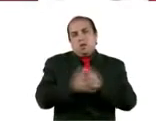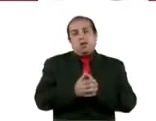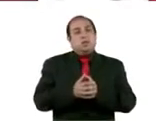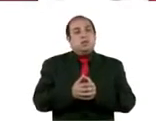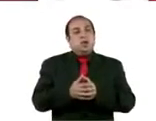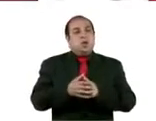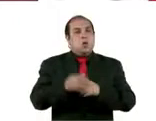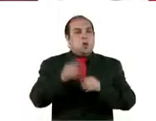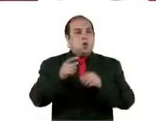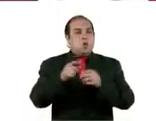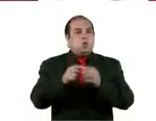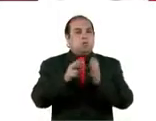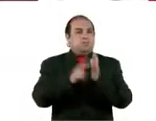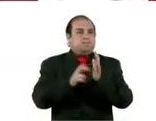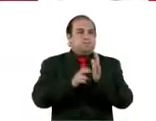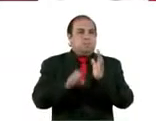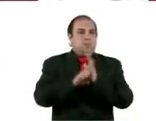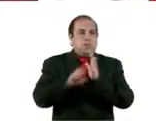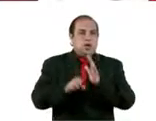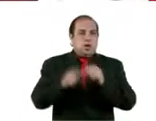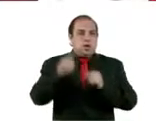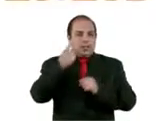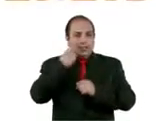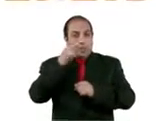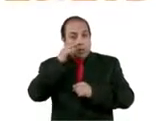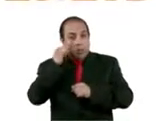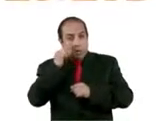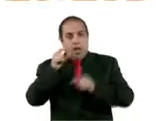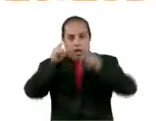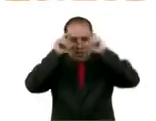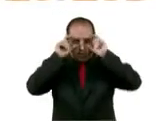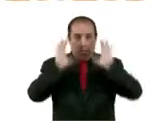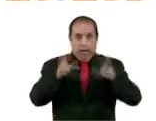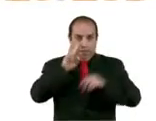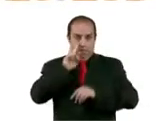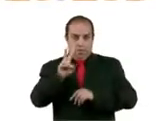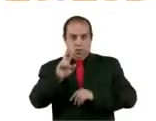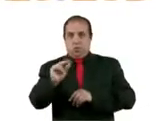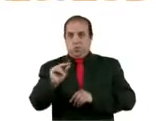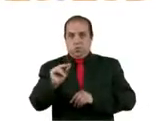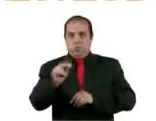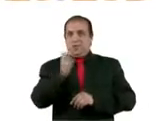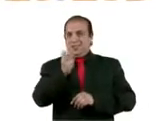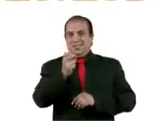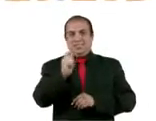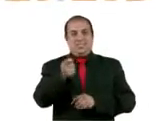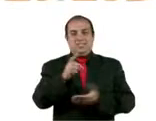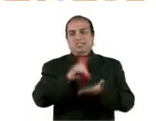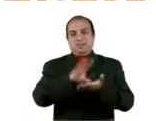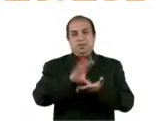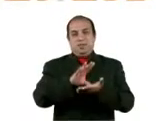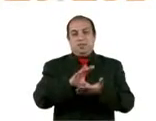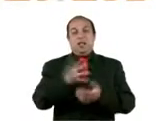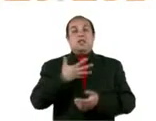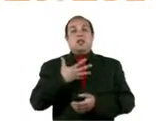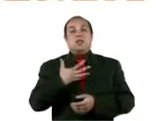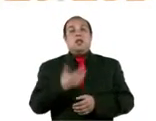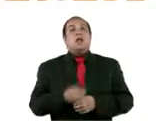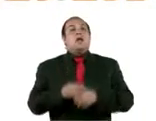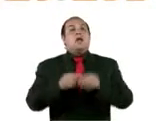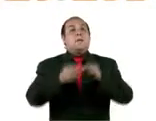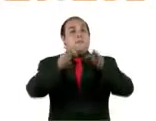la limitación visual con unos lentes. Y no estamos hablando de condiciones que limitan severamente